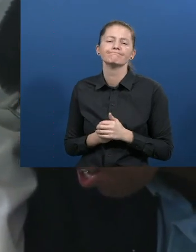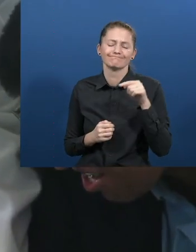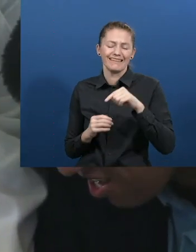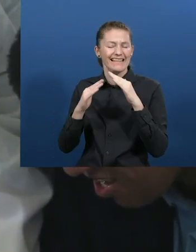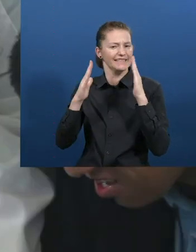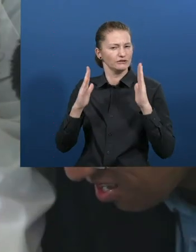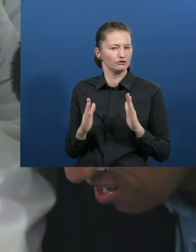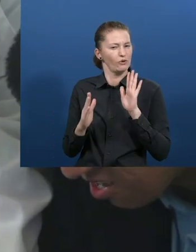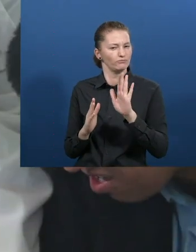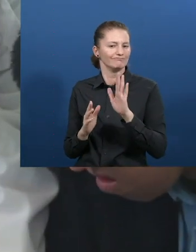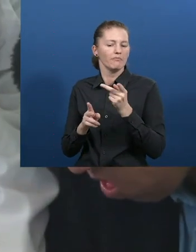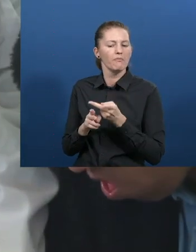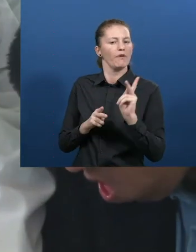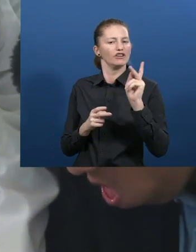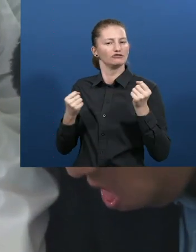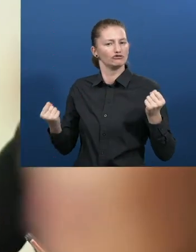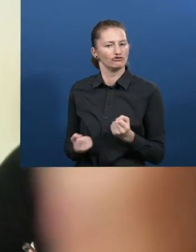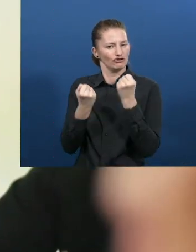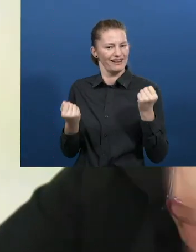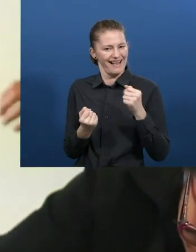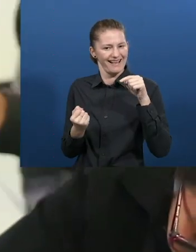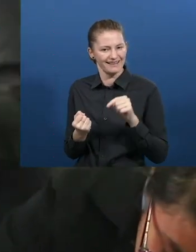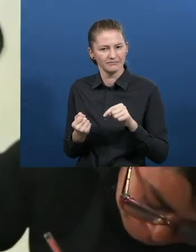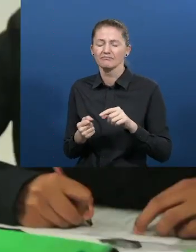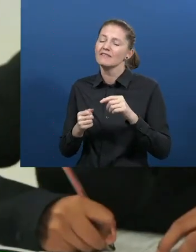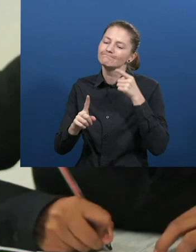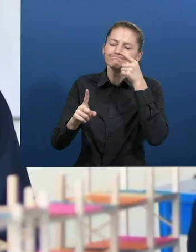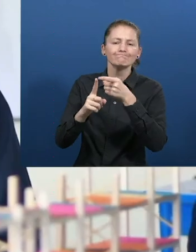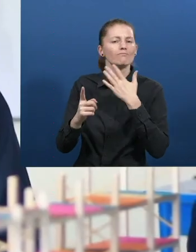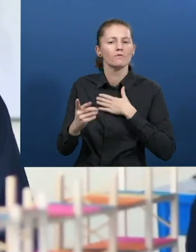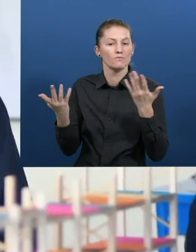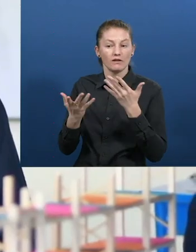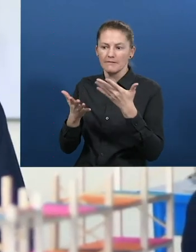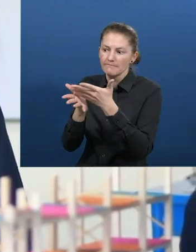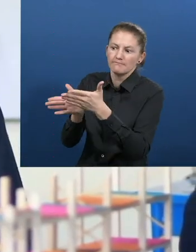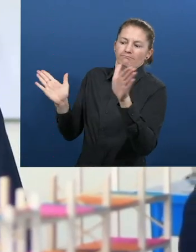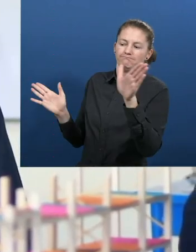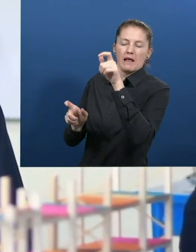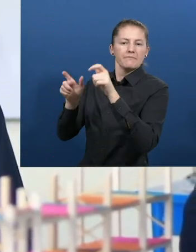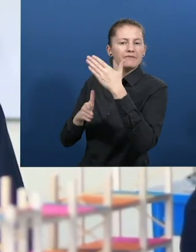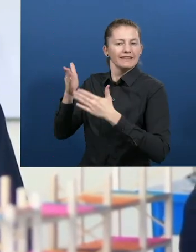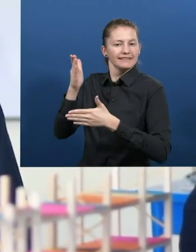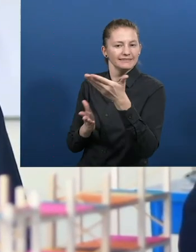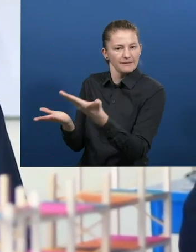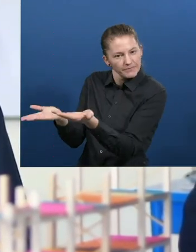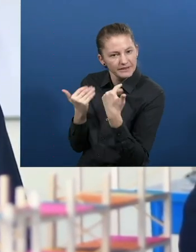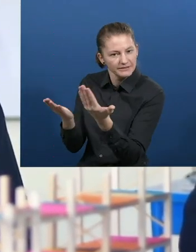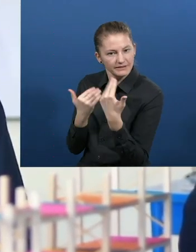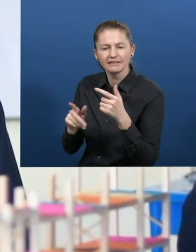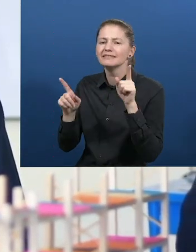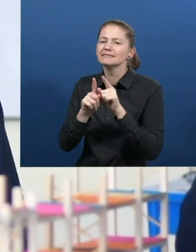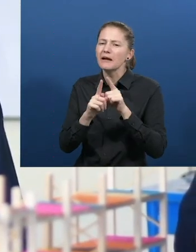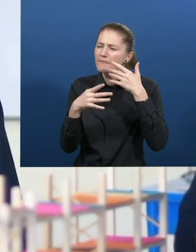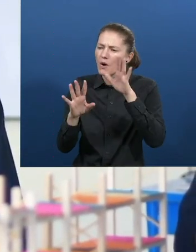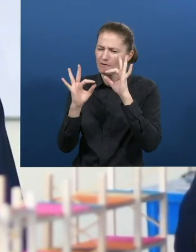Ser la primera institución de formación profesional integral que pueda llegar a una gran cantidad de población discapacitada, fortaleciendo objetivos